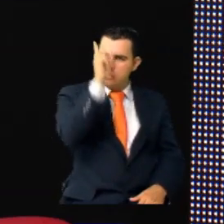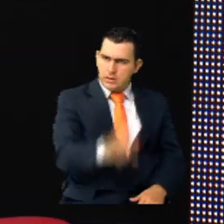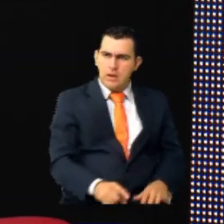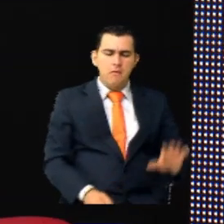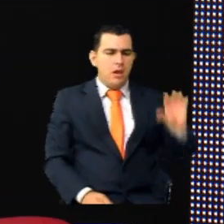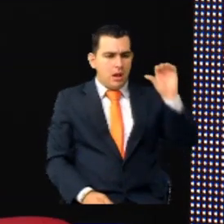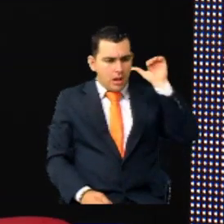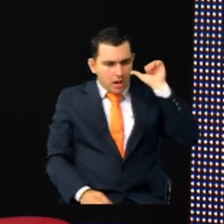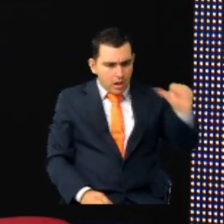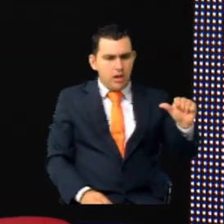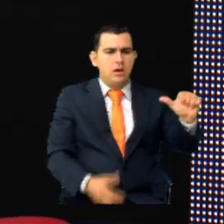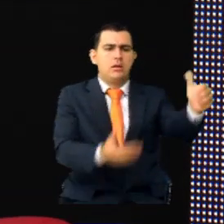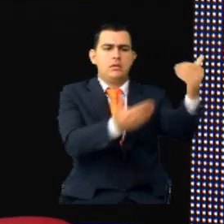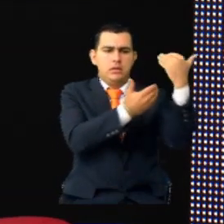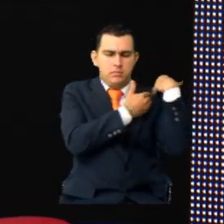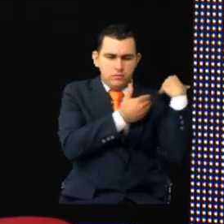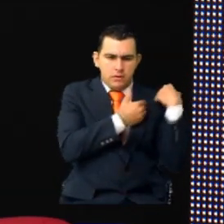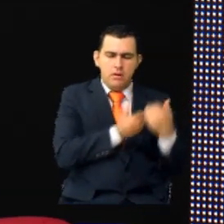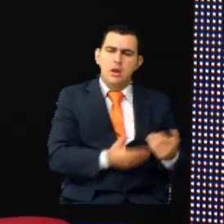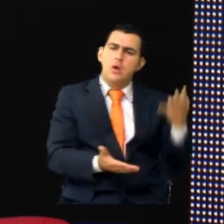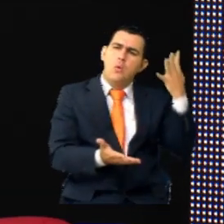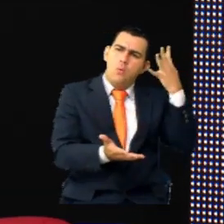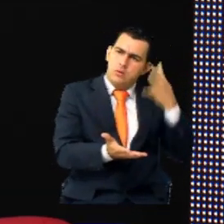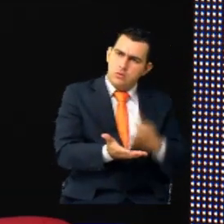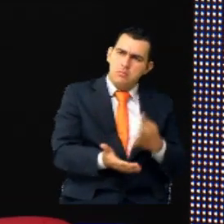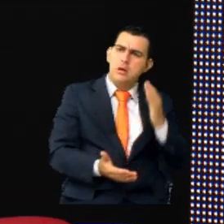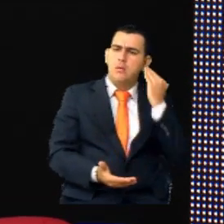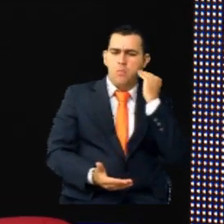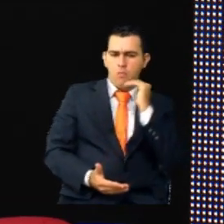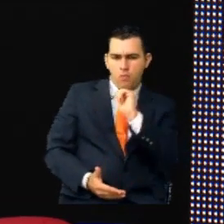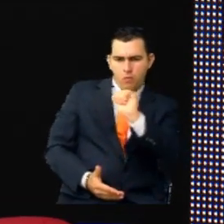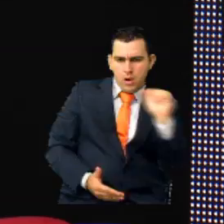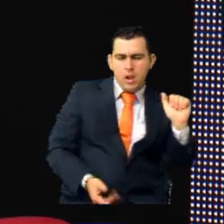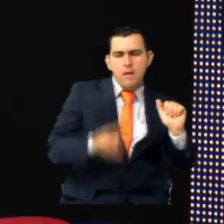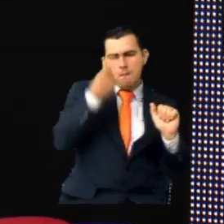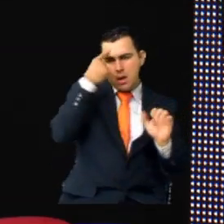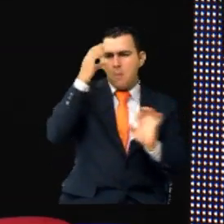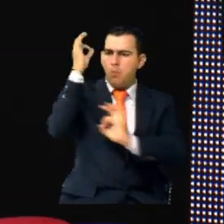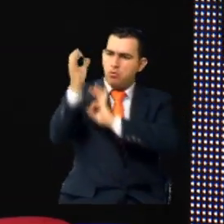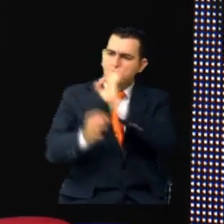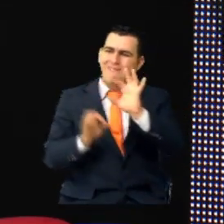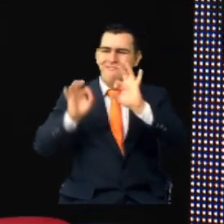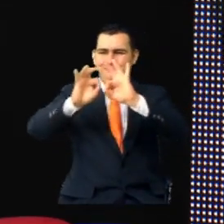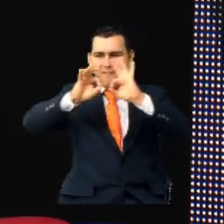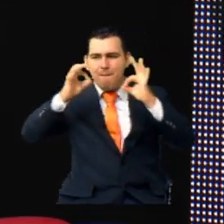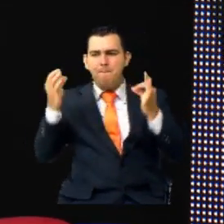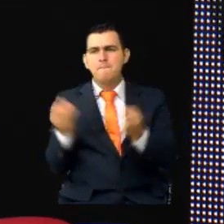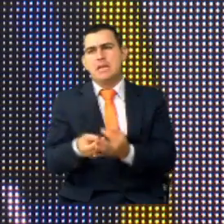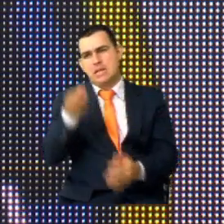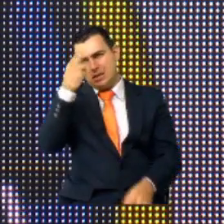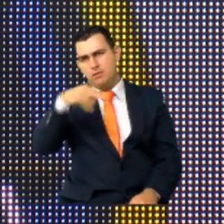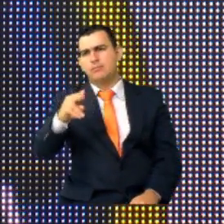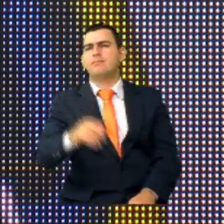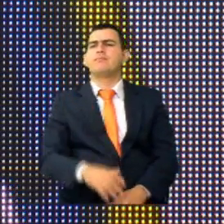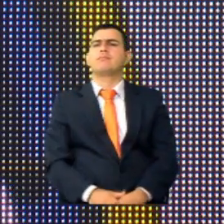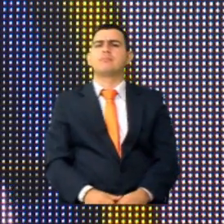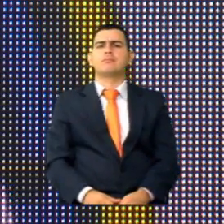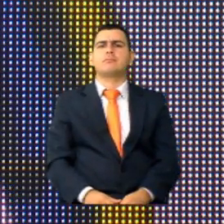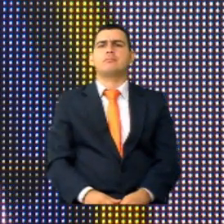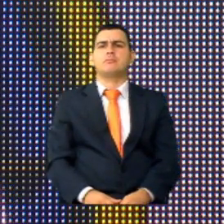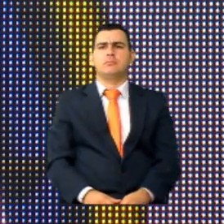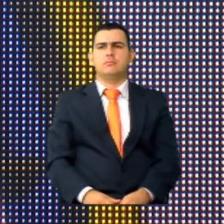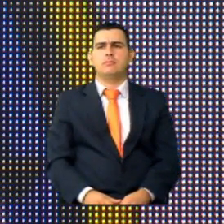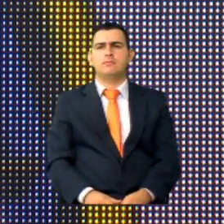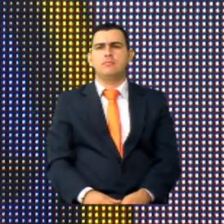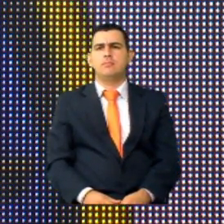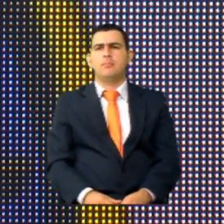estará en manos de 4.000 mujeres para proteger la familia, los hijos. Es el turno de la